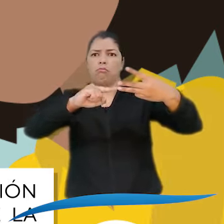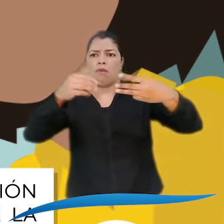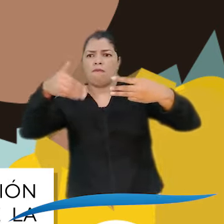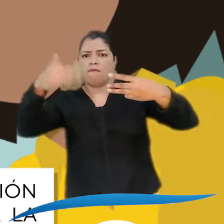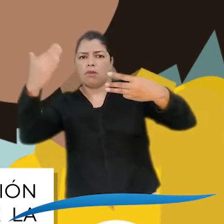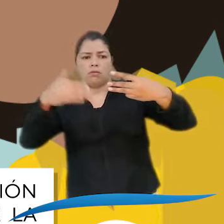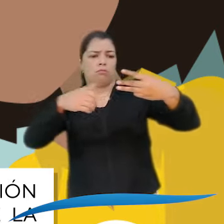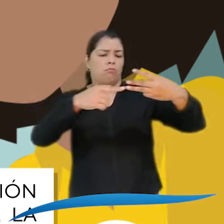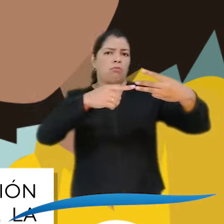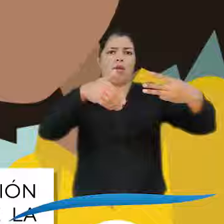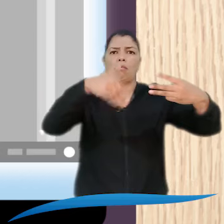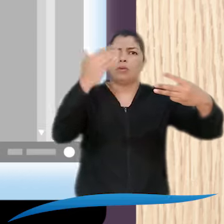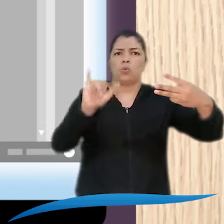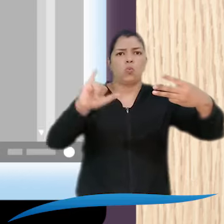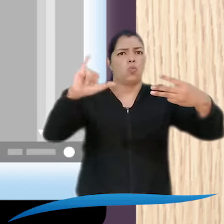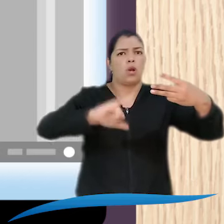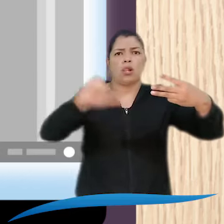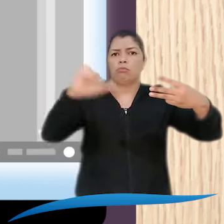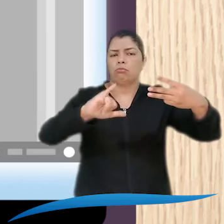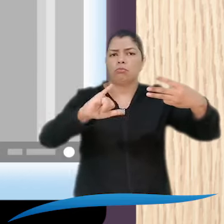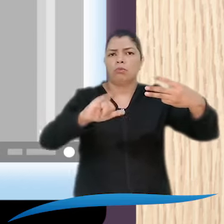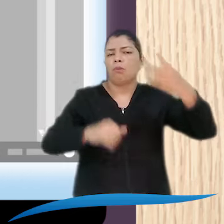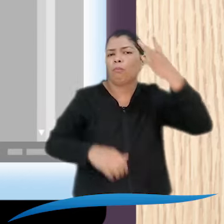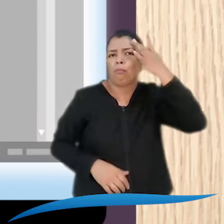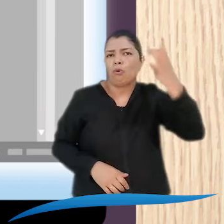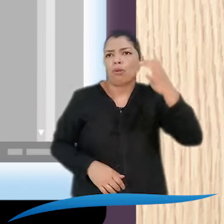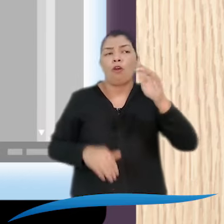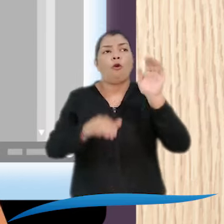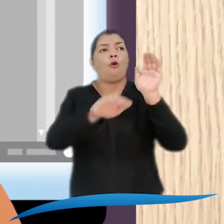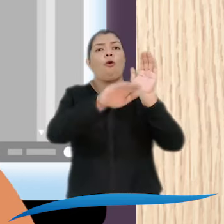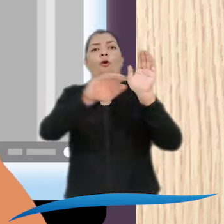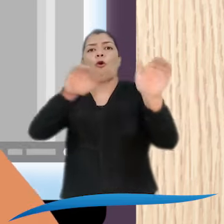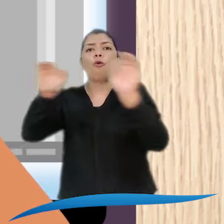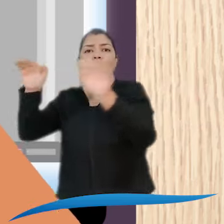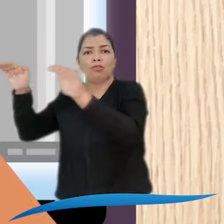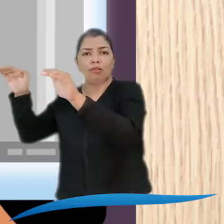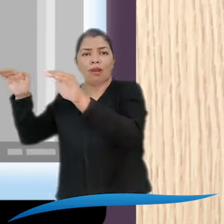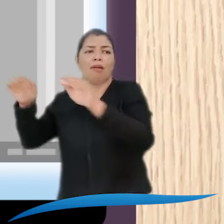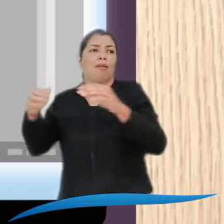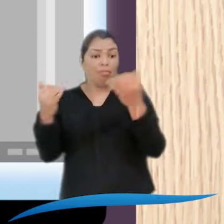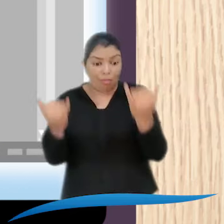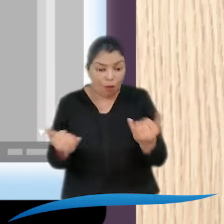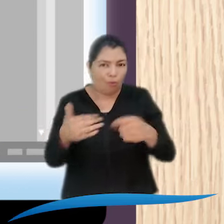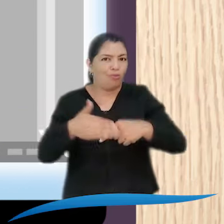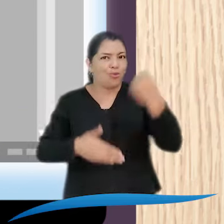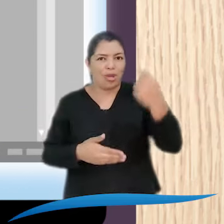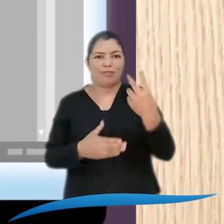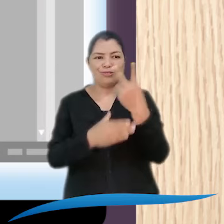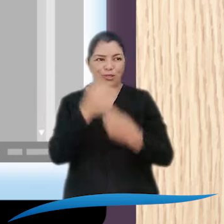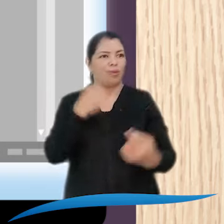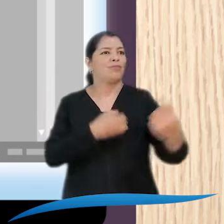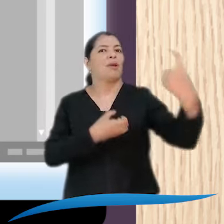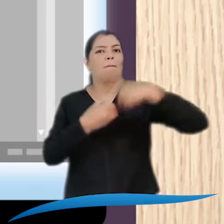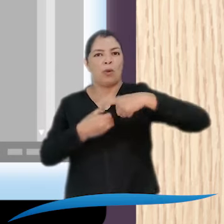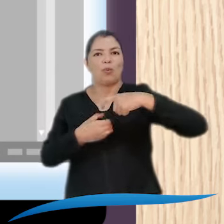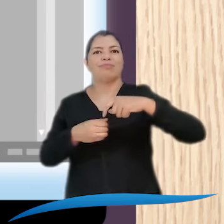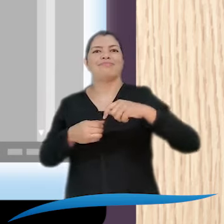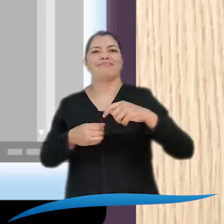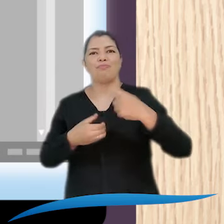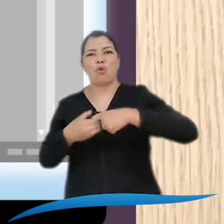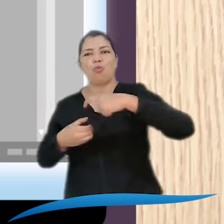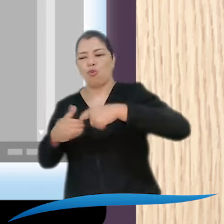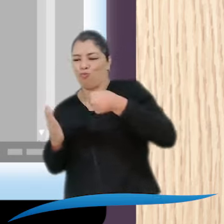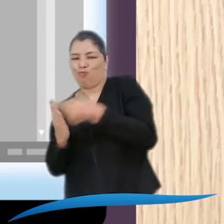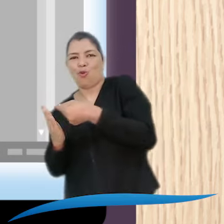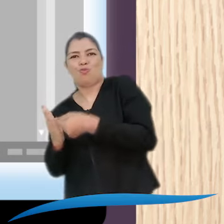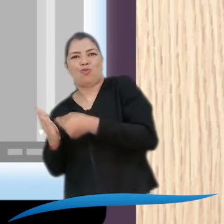inicio de la segunda actividad, o sea, con el inicio de la convocatoria pública, porque esta puede hacer desde la inscripción